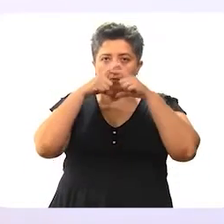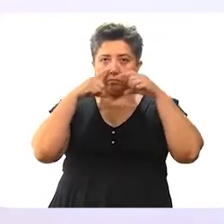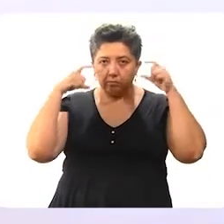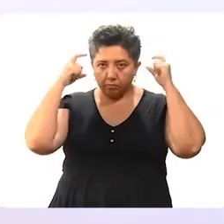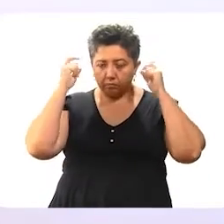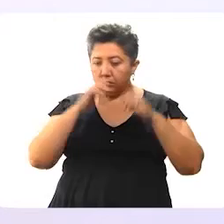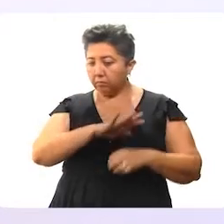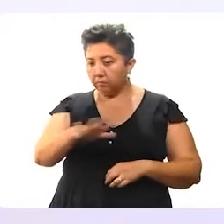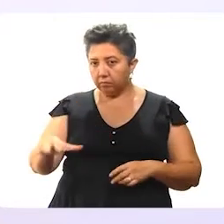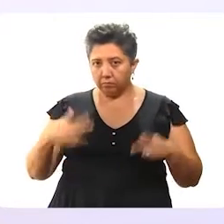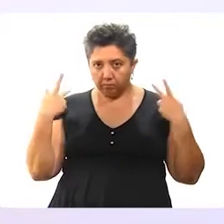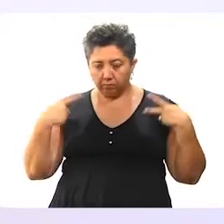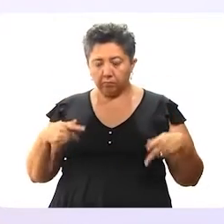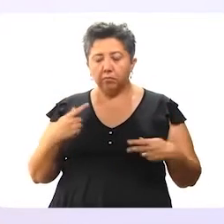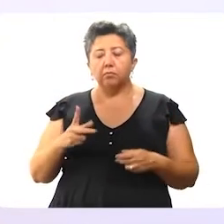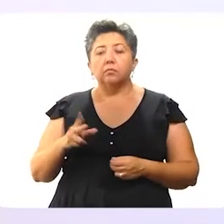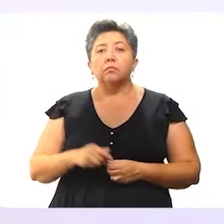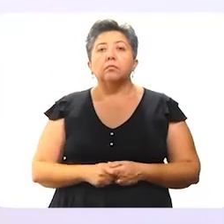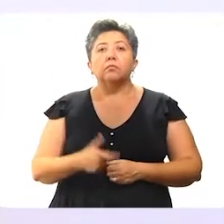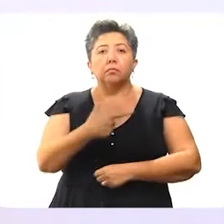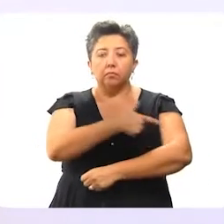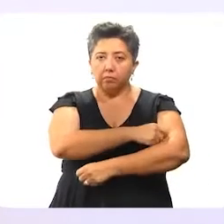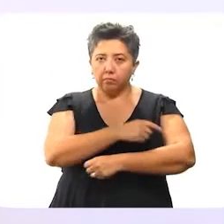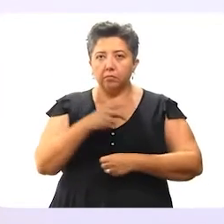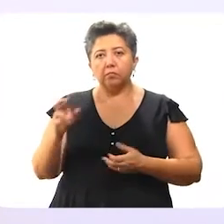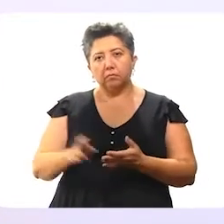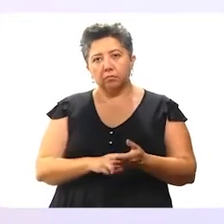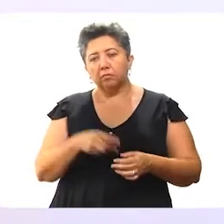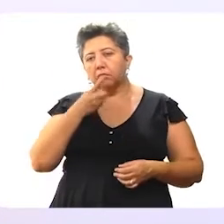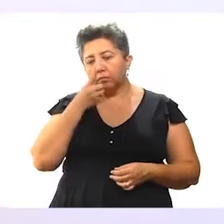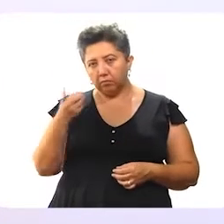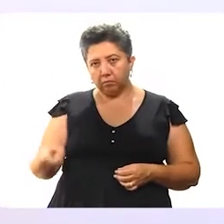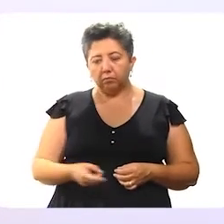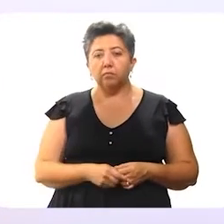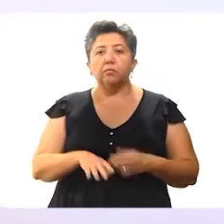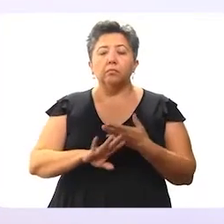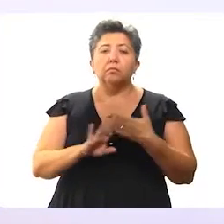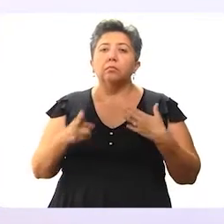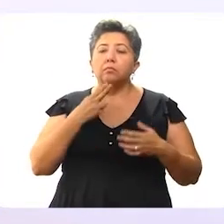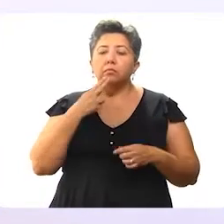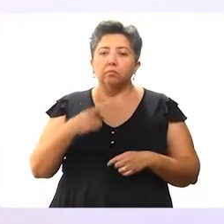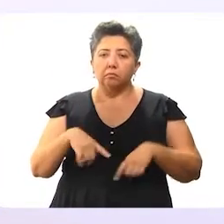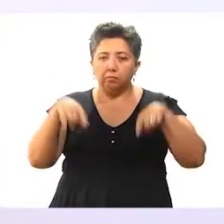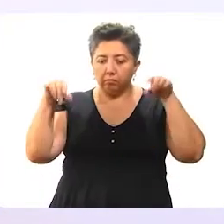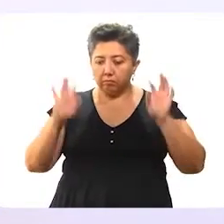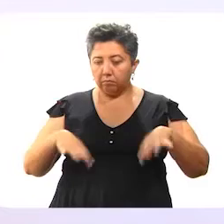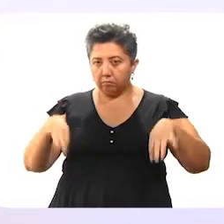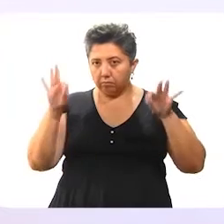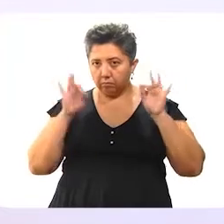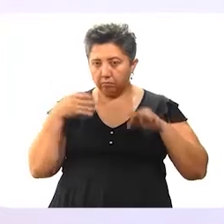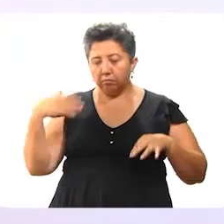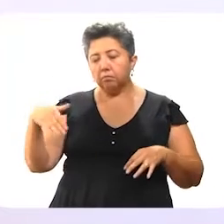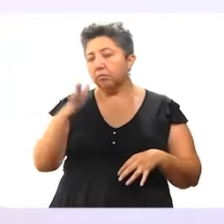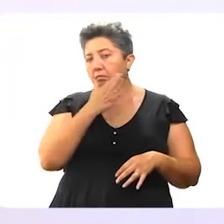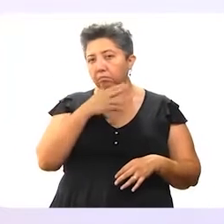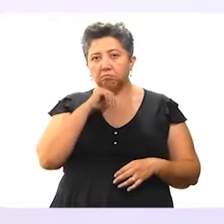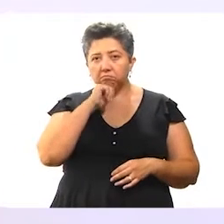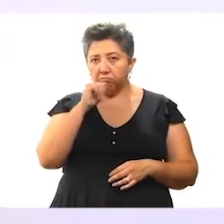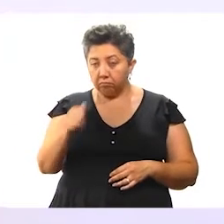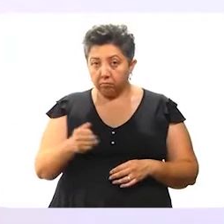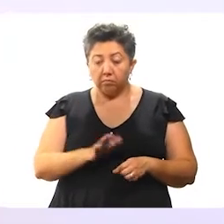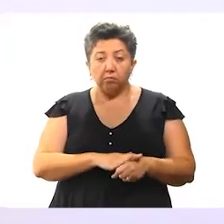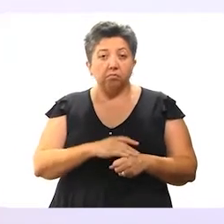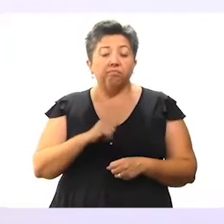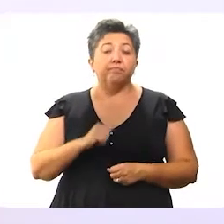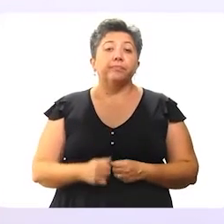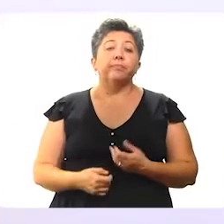de cubrebocas para toda la población, incluso la vacunada, y se recomienda a la población evitar el uso de cubrebocas de tela o pañoletas, ya que está